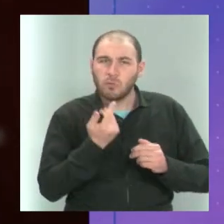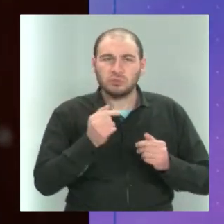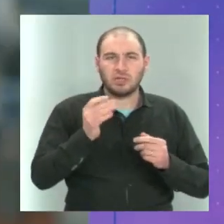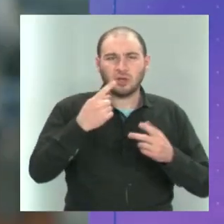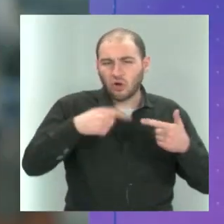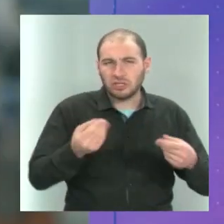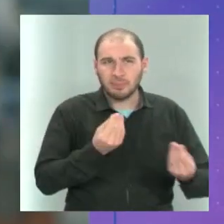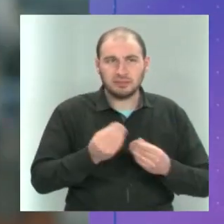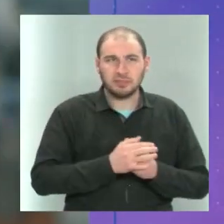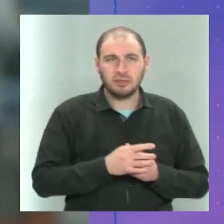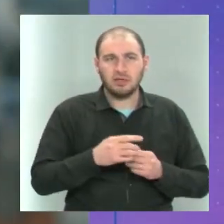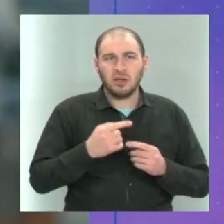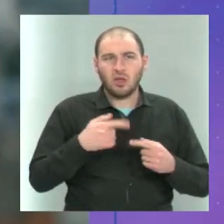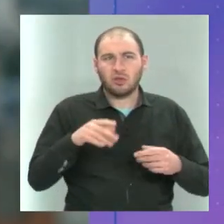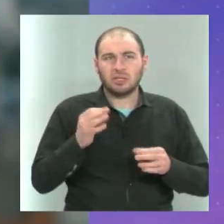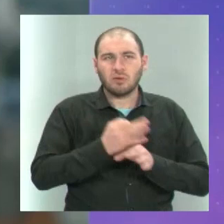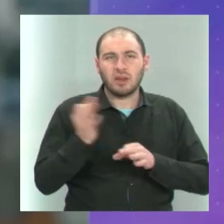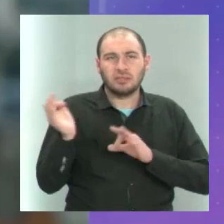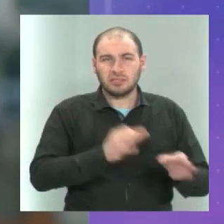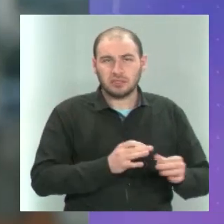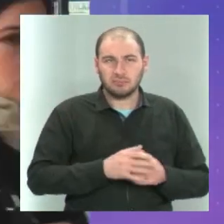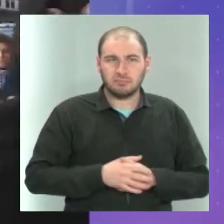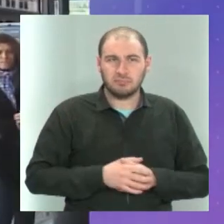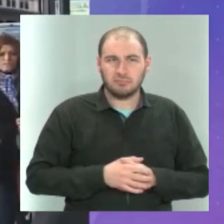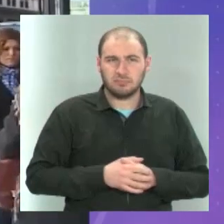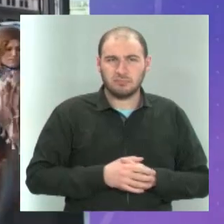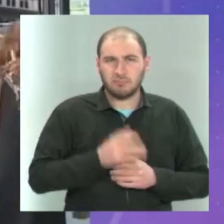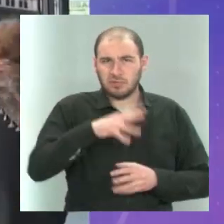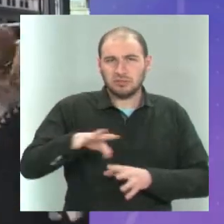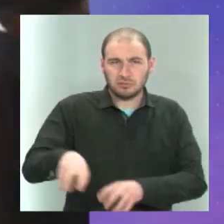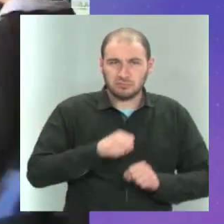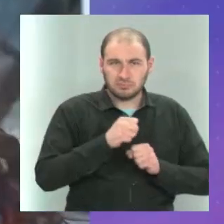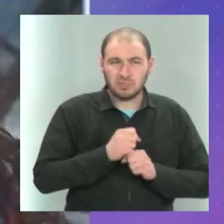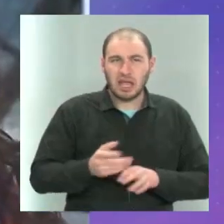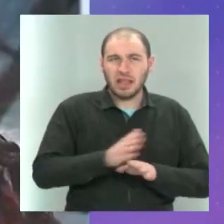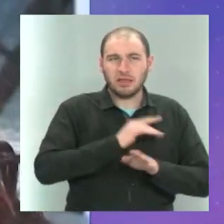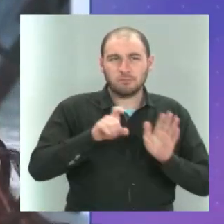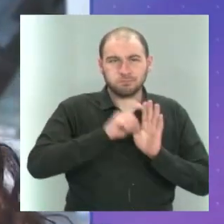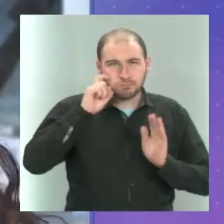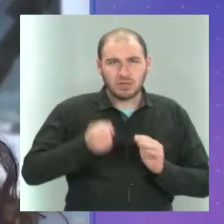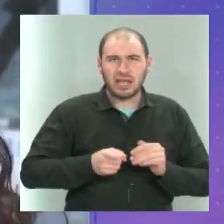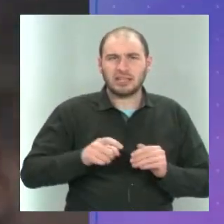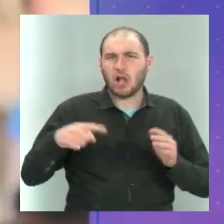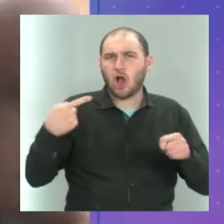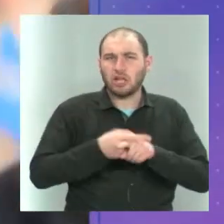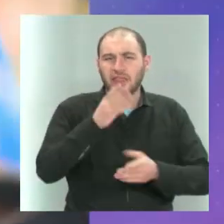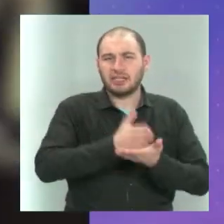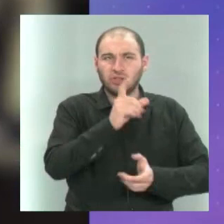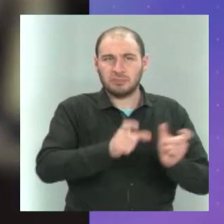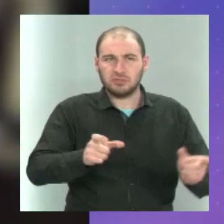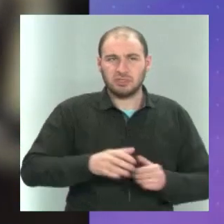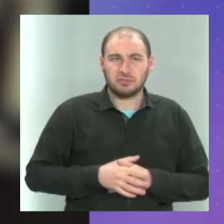o, no sé, contarle, llegué del colegio. La trata, antes que un delito, es una violación a los derechos